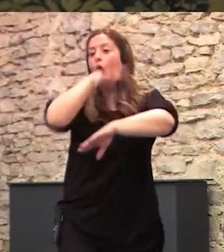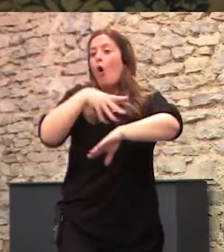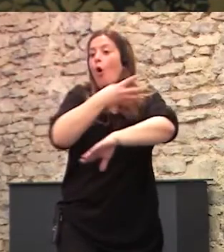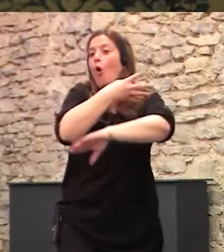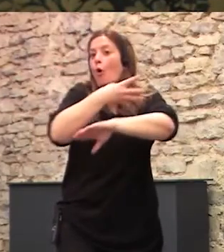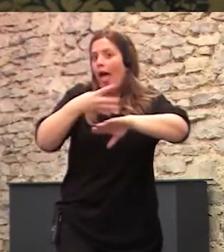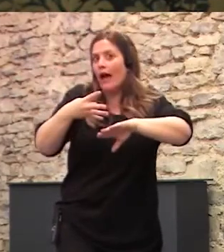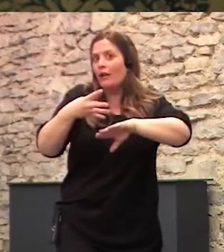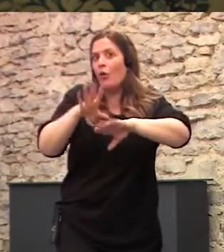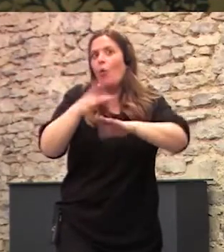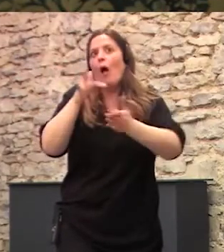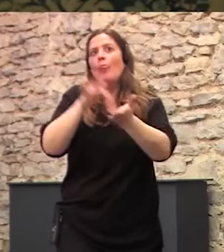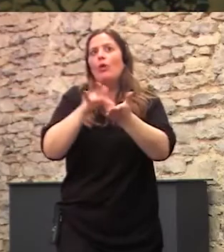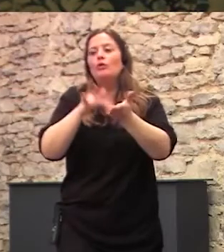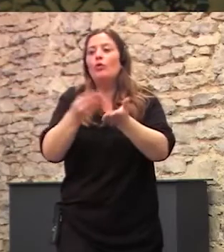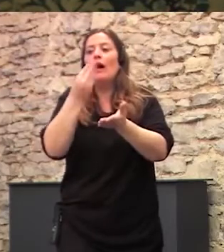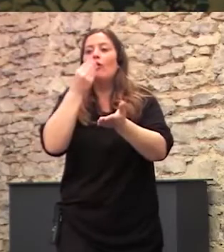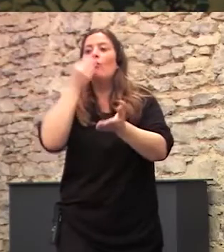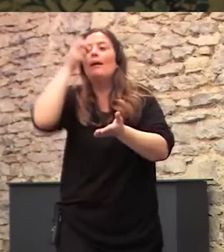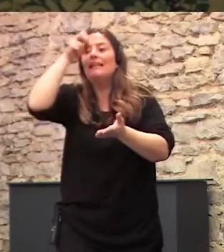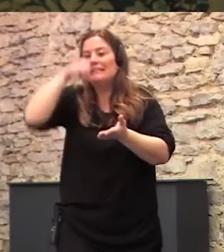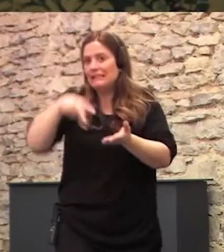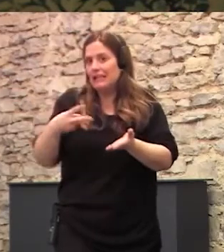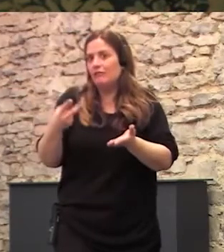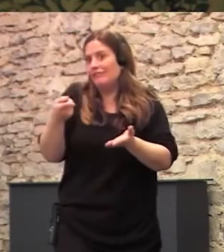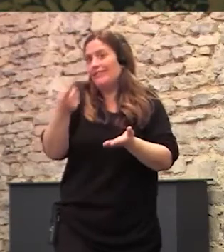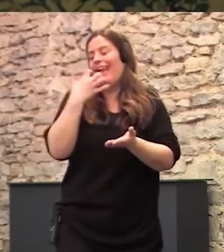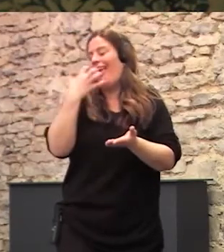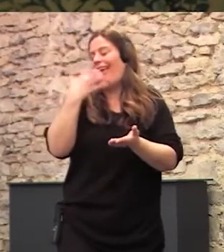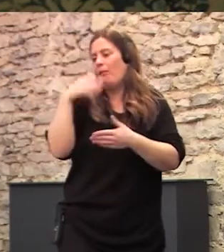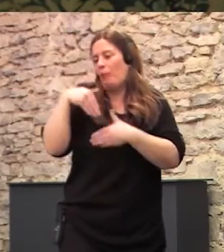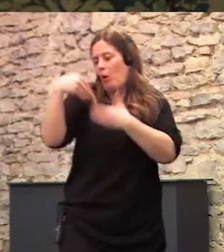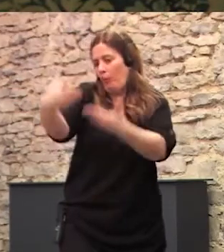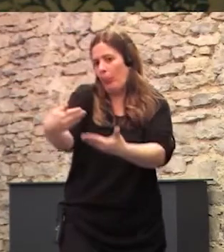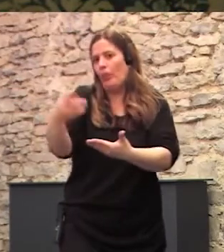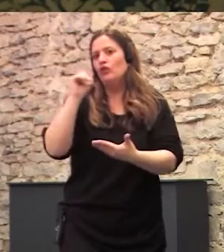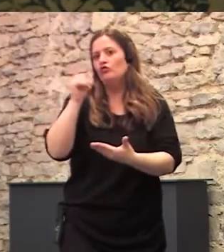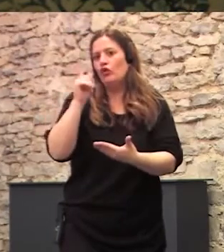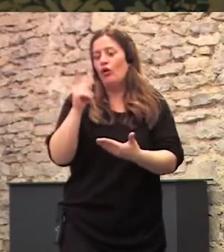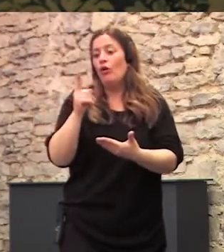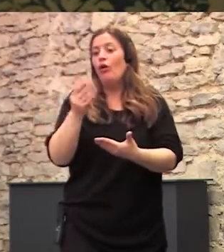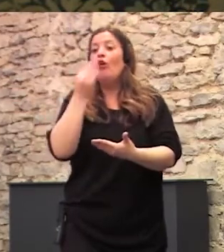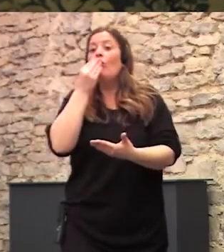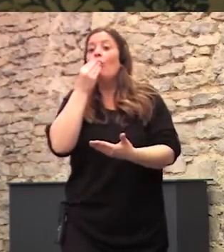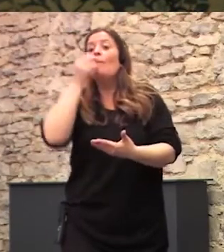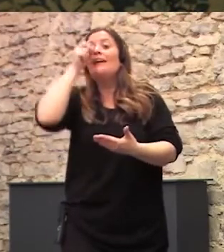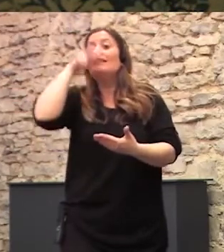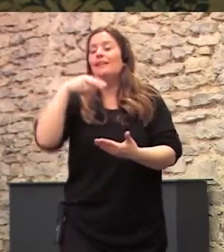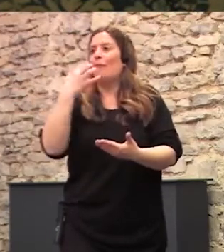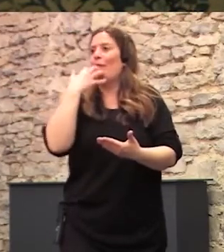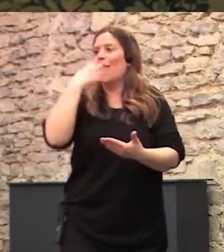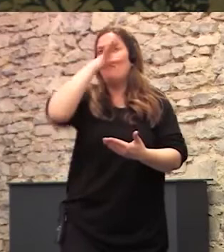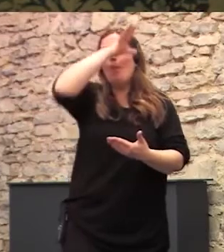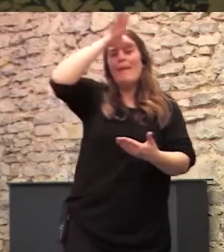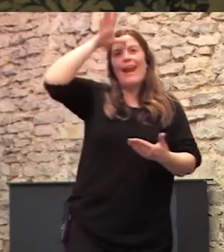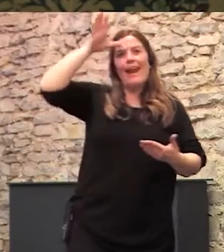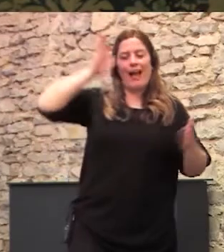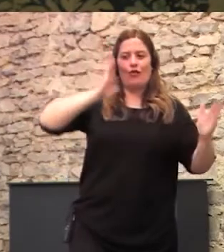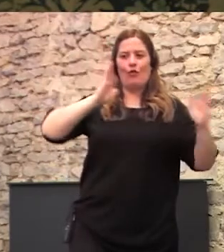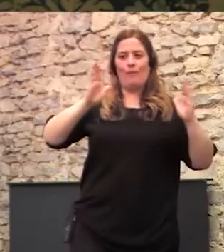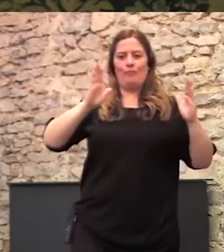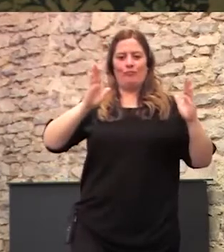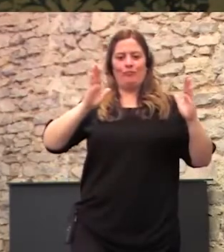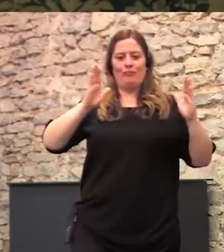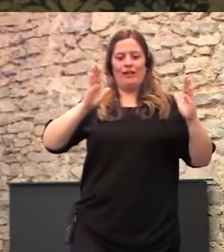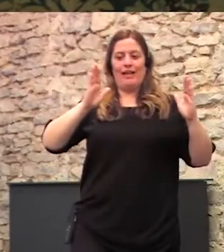ayuno, ¿sí? Es un ejemplo. Hacer el ayuno en verano en una zona de